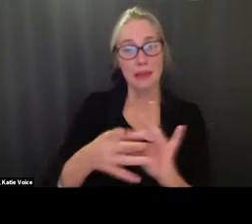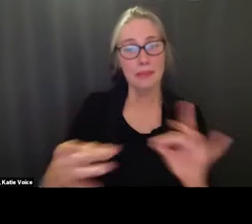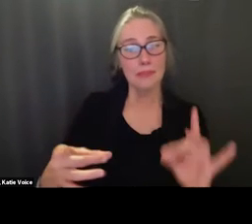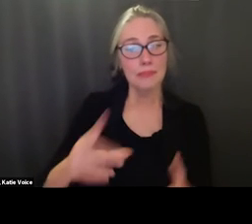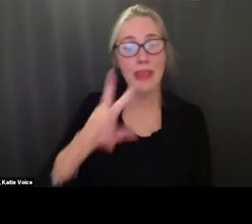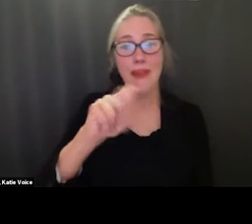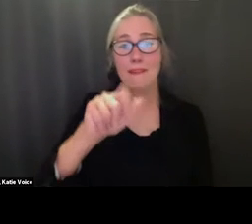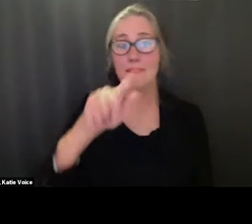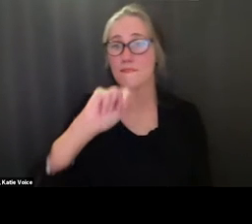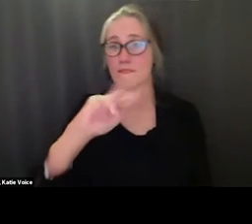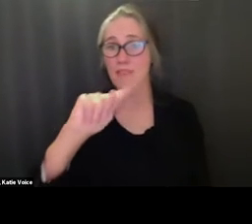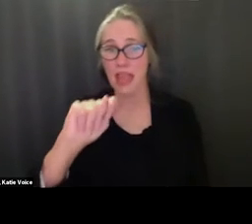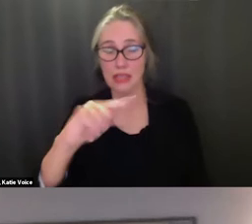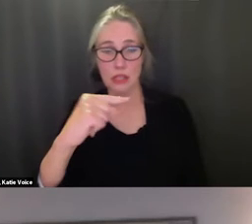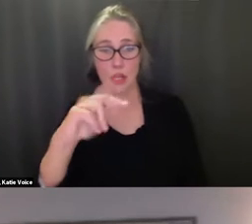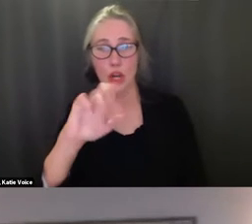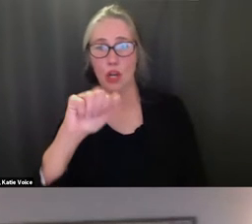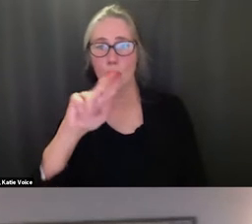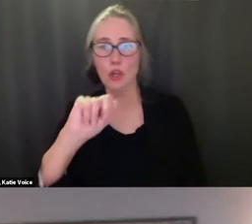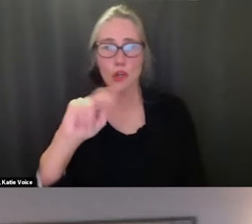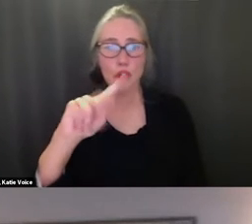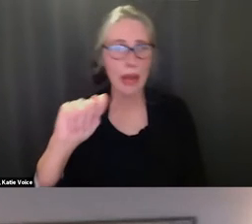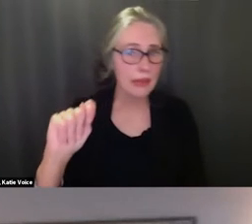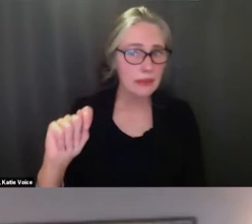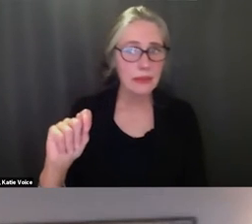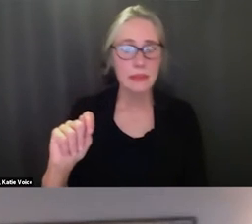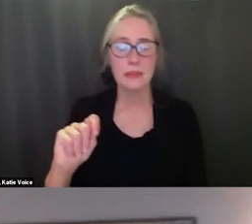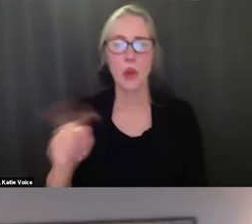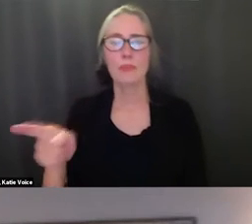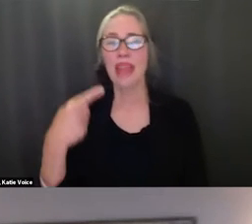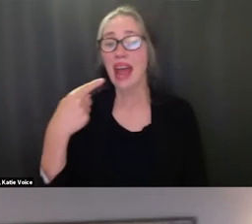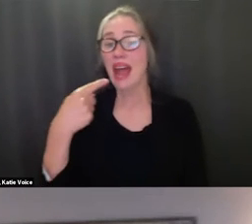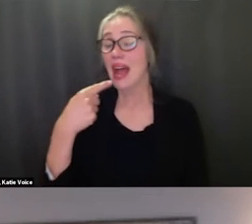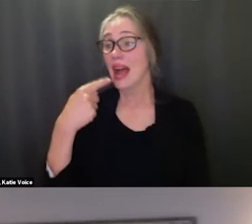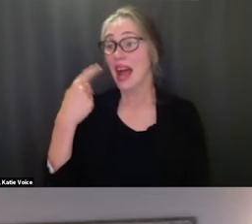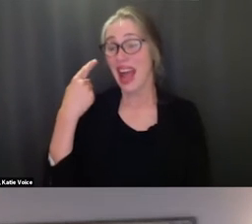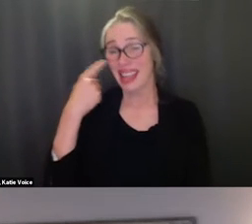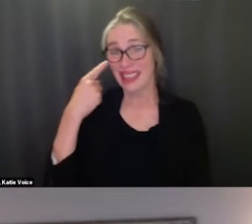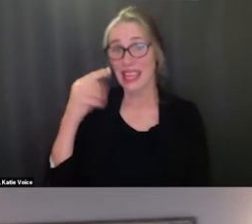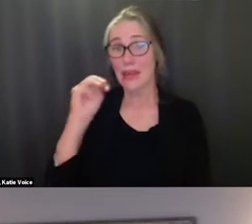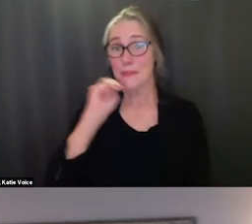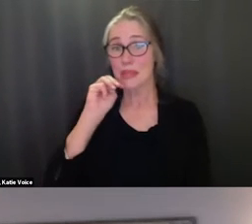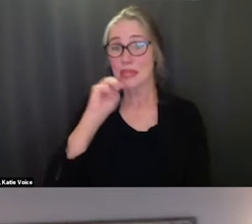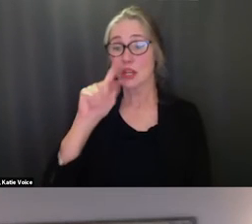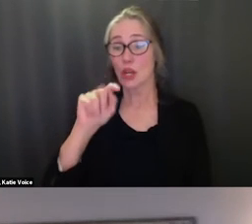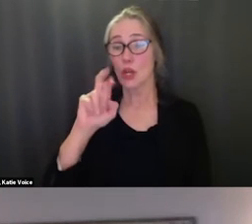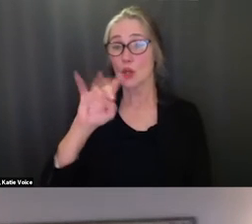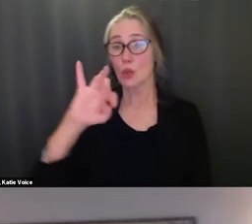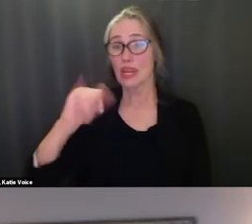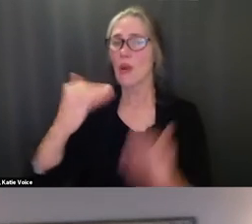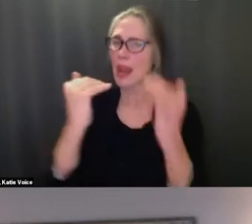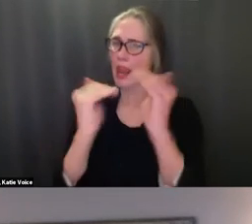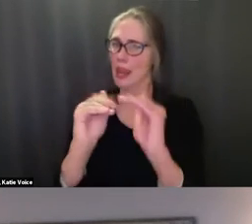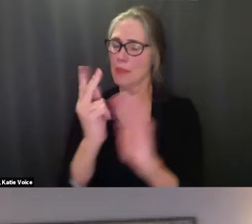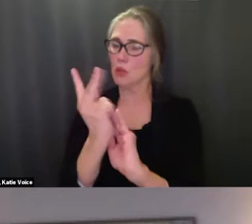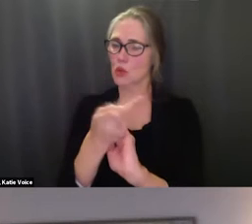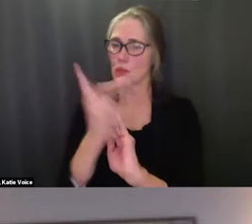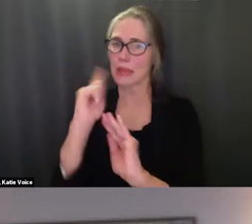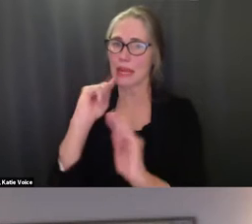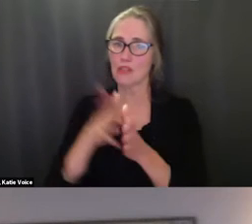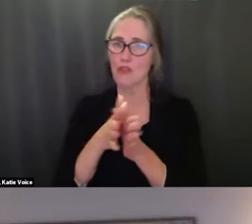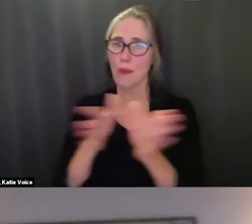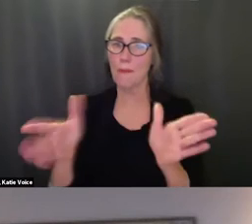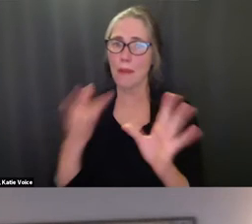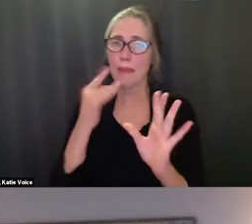Señora Trujillo, si puedo mencionar que nosotros tenemos un tiempo máximo de 2 minutos para los comentarios públicos esta noche, debido